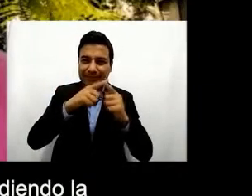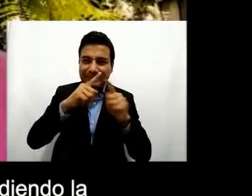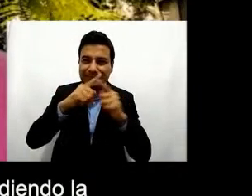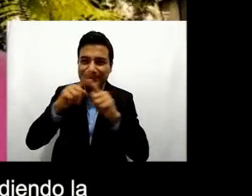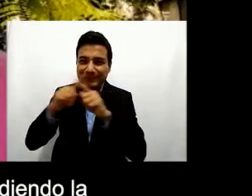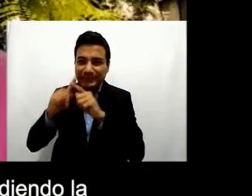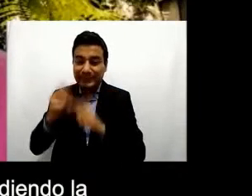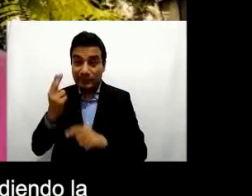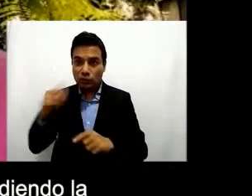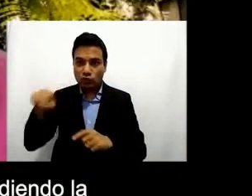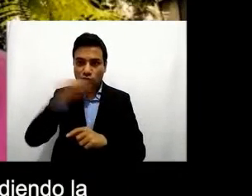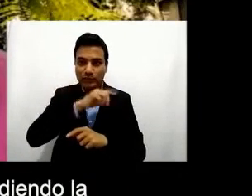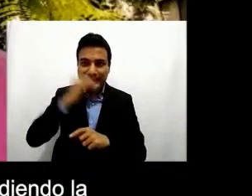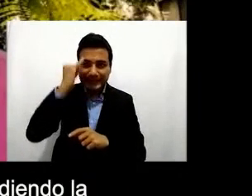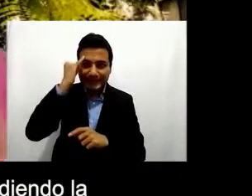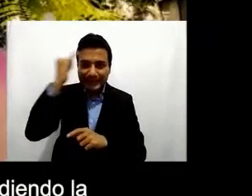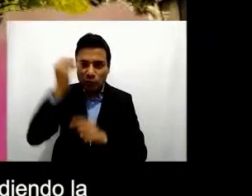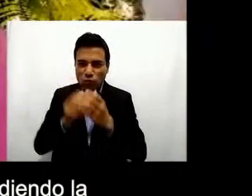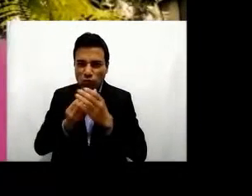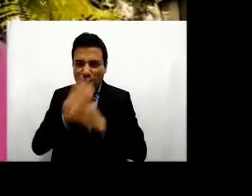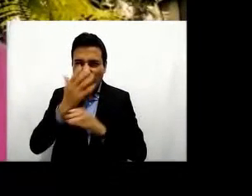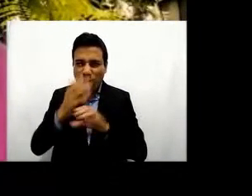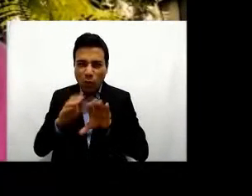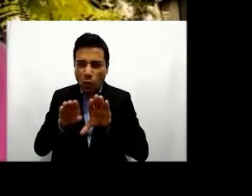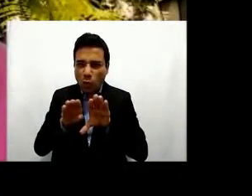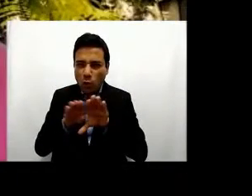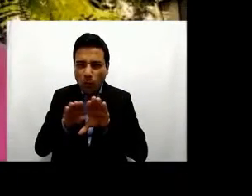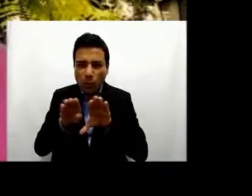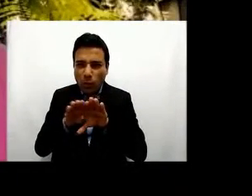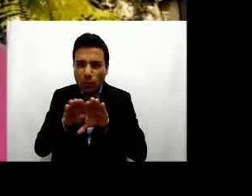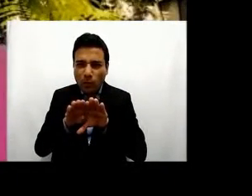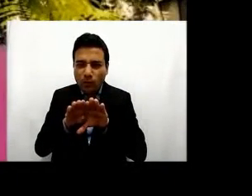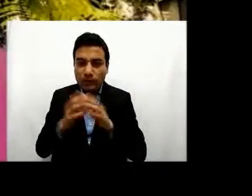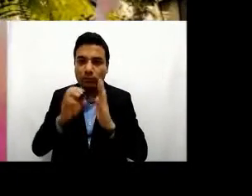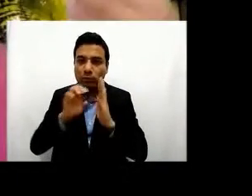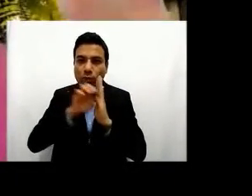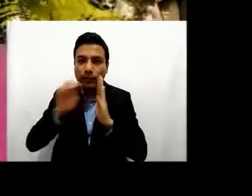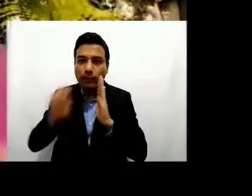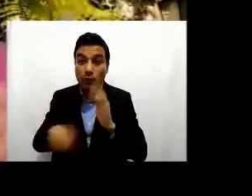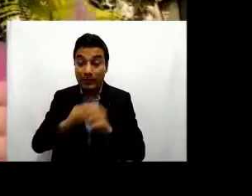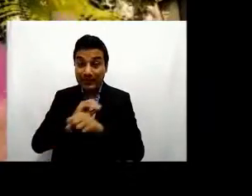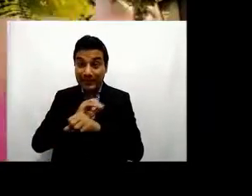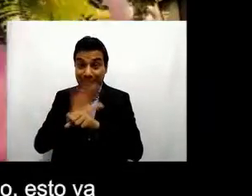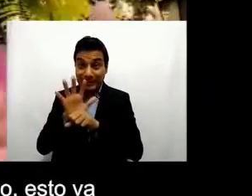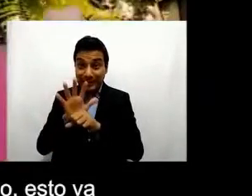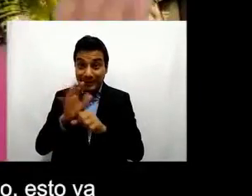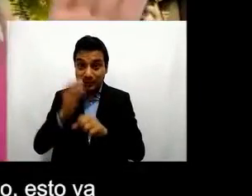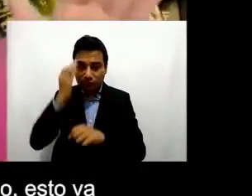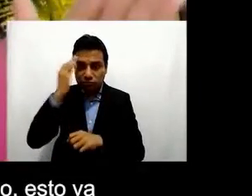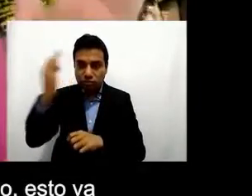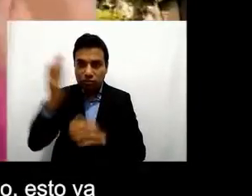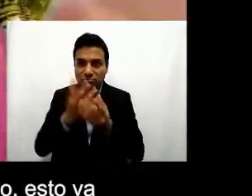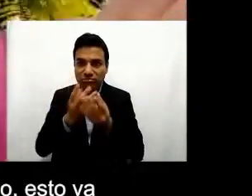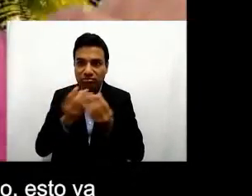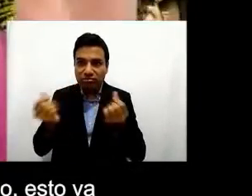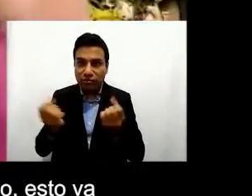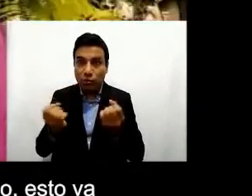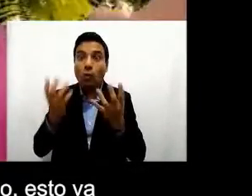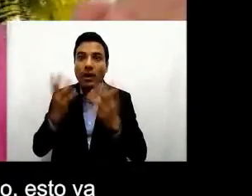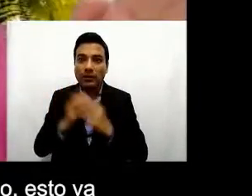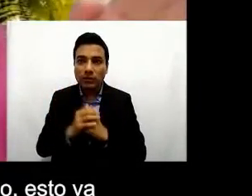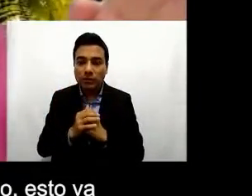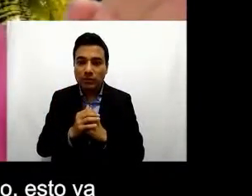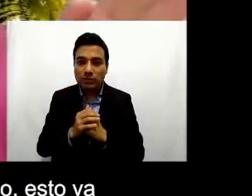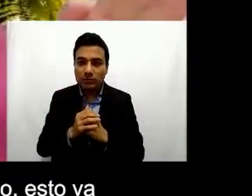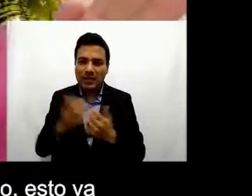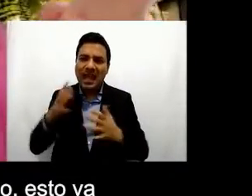forma, ¿no? Atendiendo la incertidumbre de no saber en cuánto tiempo se iba a resolver, porque fue como una carrera, porque siempre se tienen periodos como